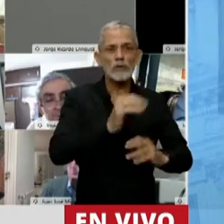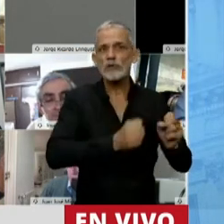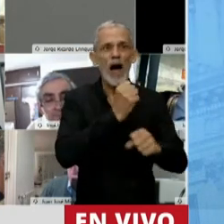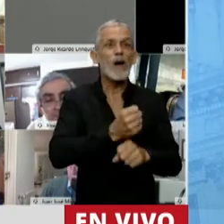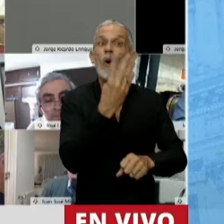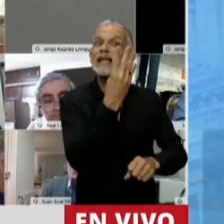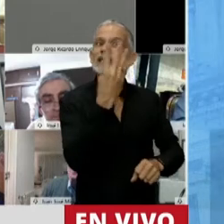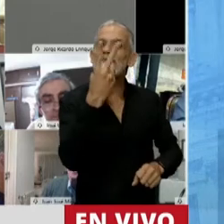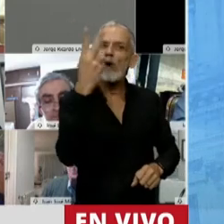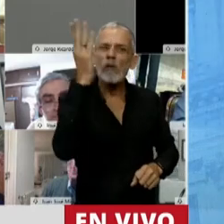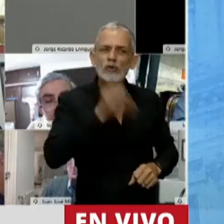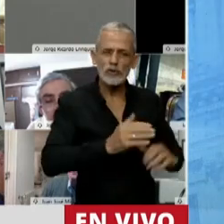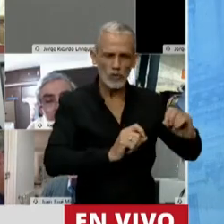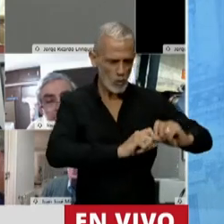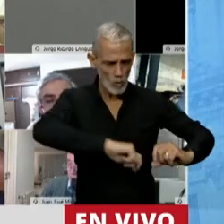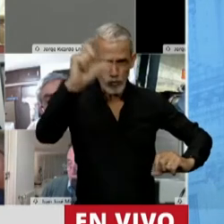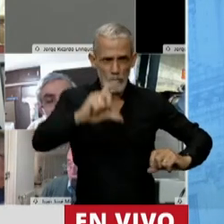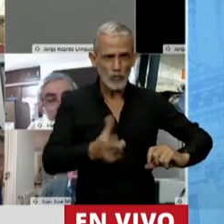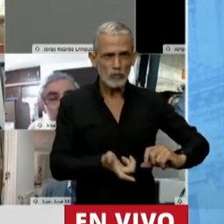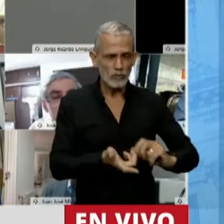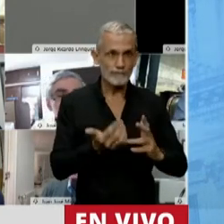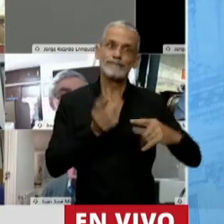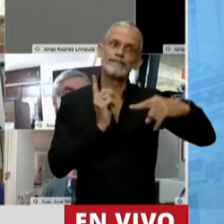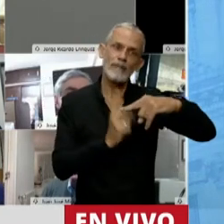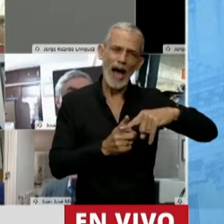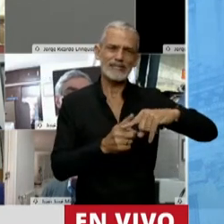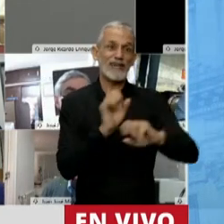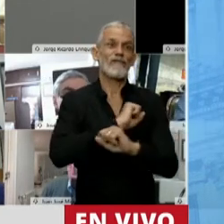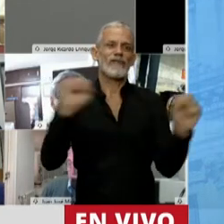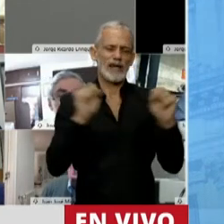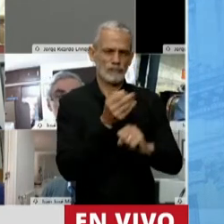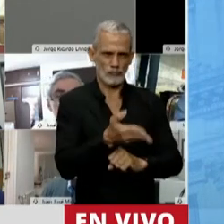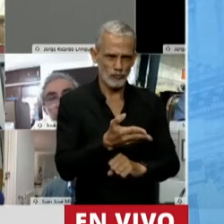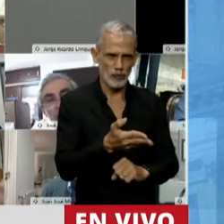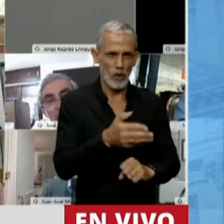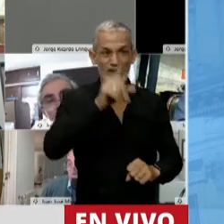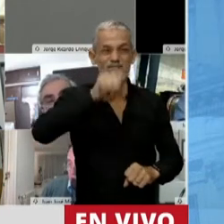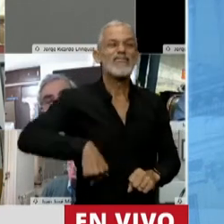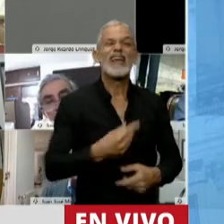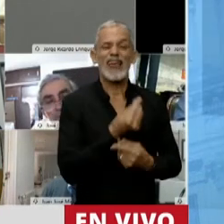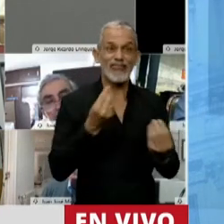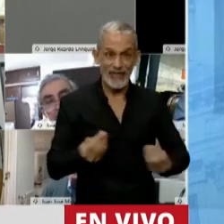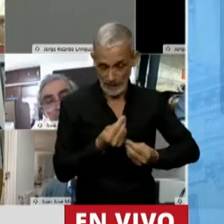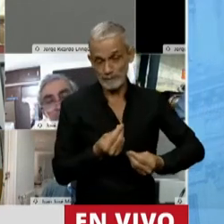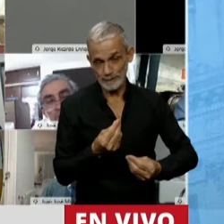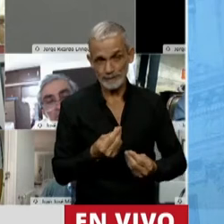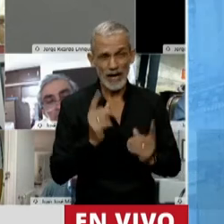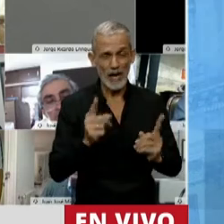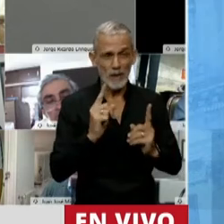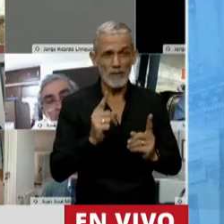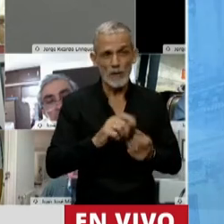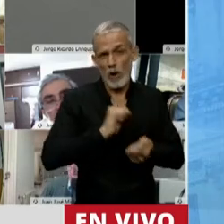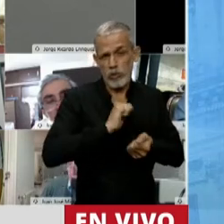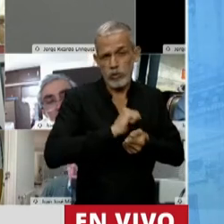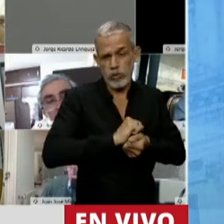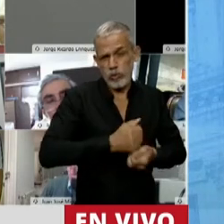al 42%. Eso sumándole la inflación derivada también acompañada por la máquina de